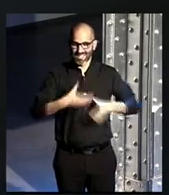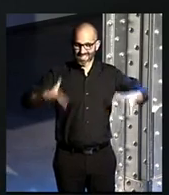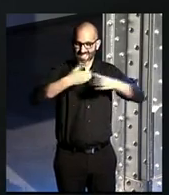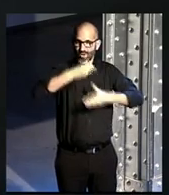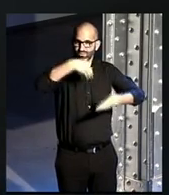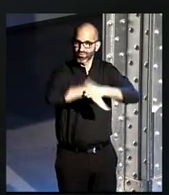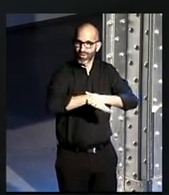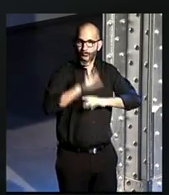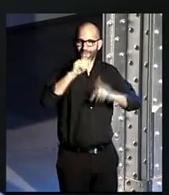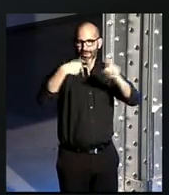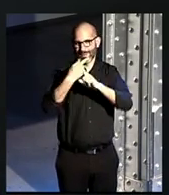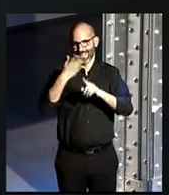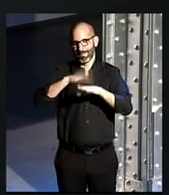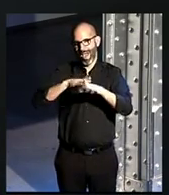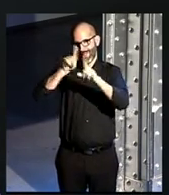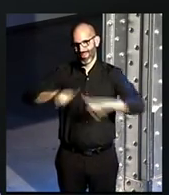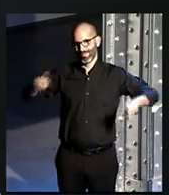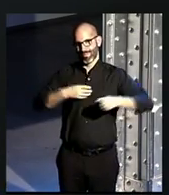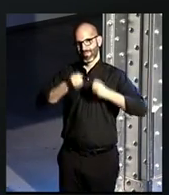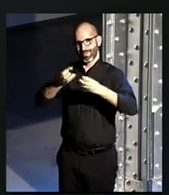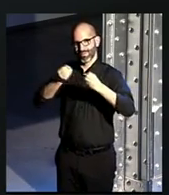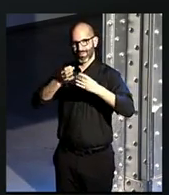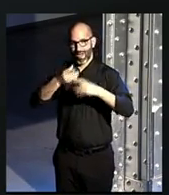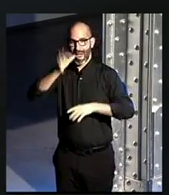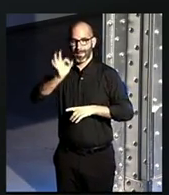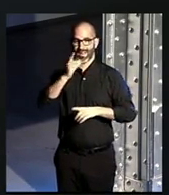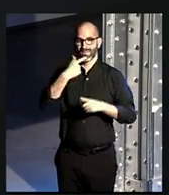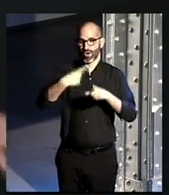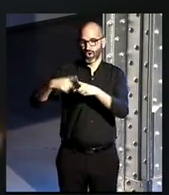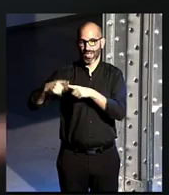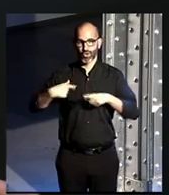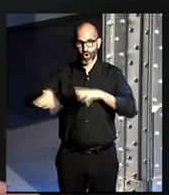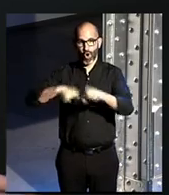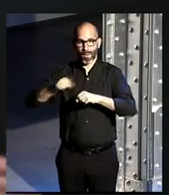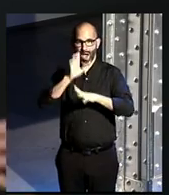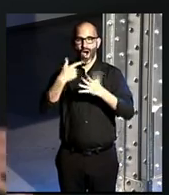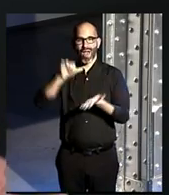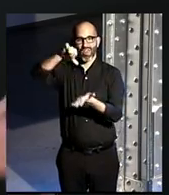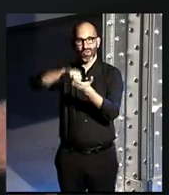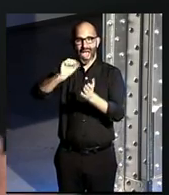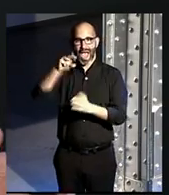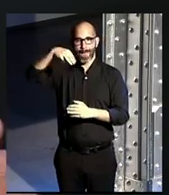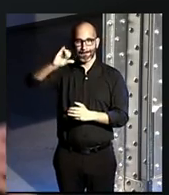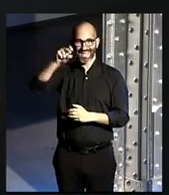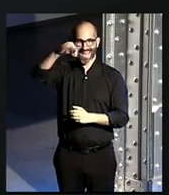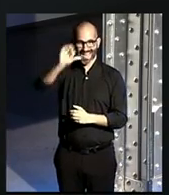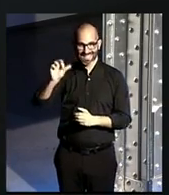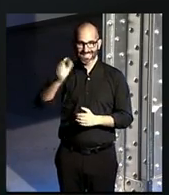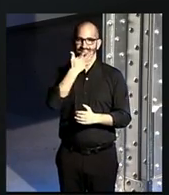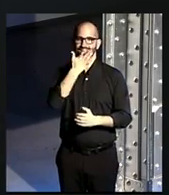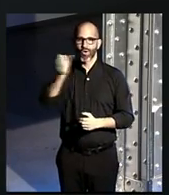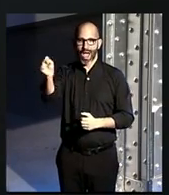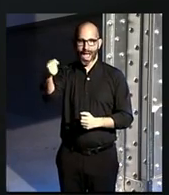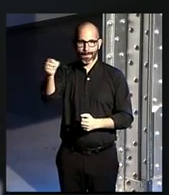había porque había muchas más cosas que había comprado yo y que están en Amiens ahora, muchos manuscritos, aparte París en el siglo